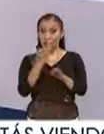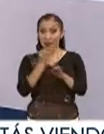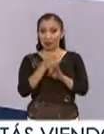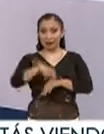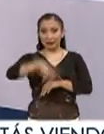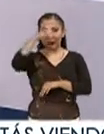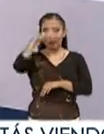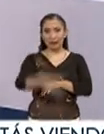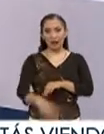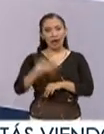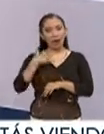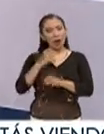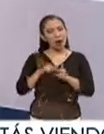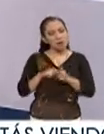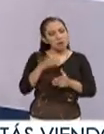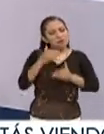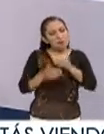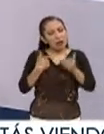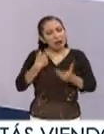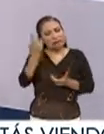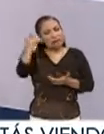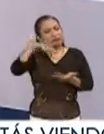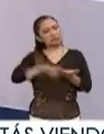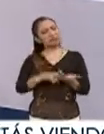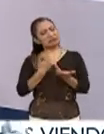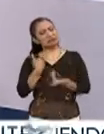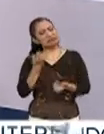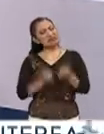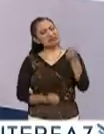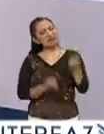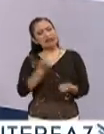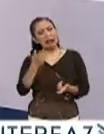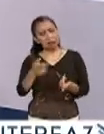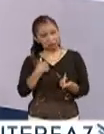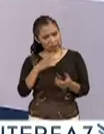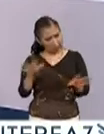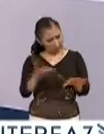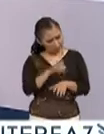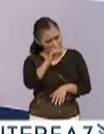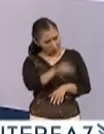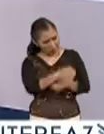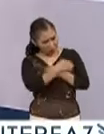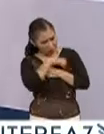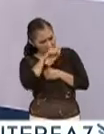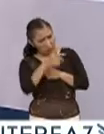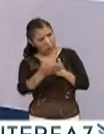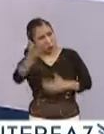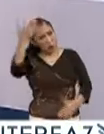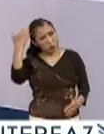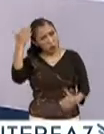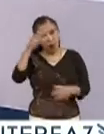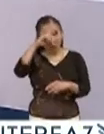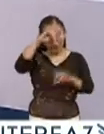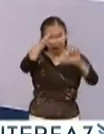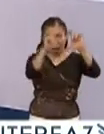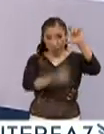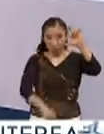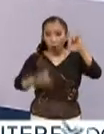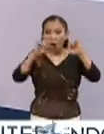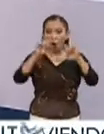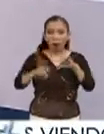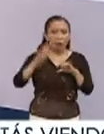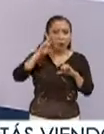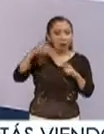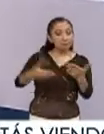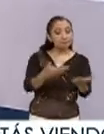Actualmente nuestro país está en un proceso de preguntarse y replantearse la pertinencia de su modelo educativo, tanto a nivel nacional como